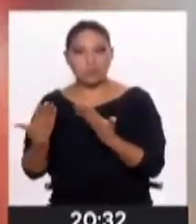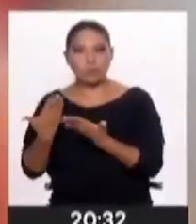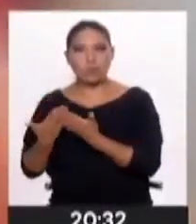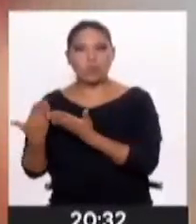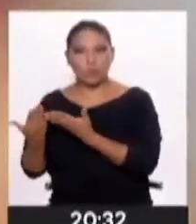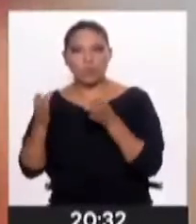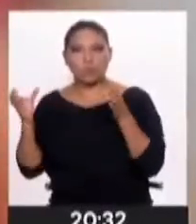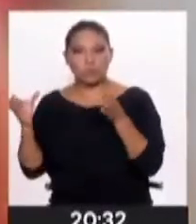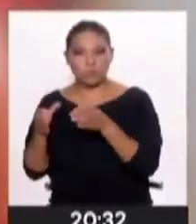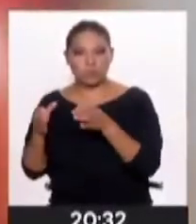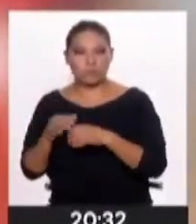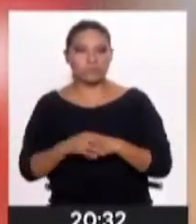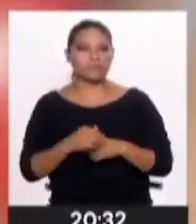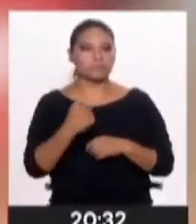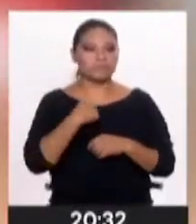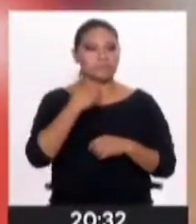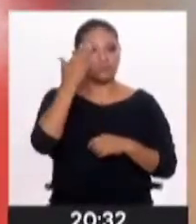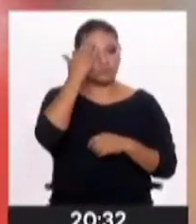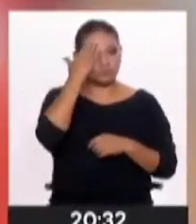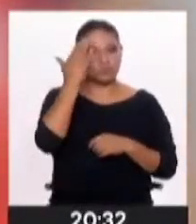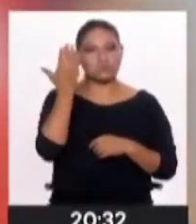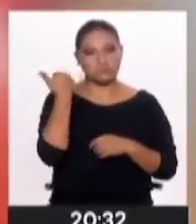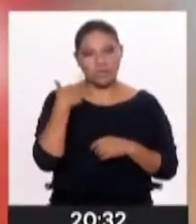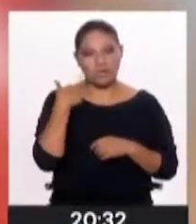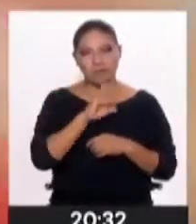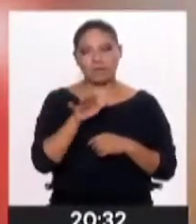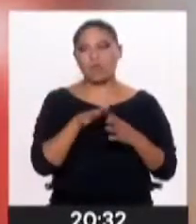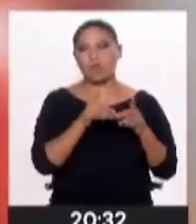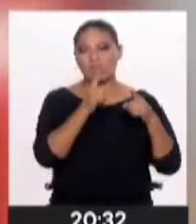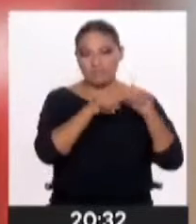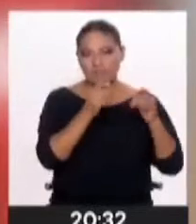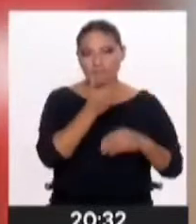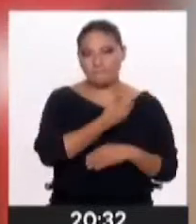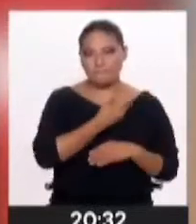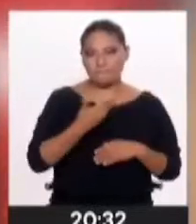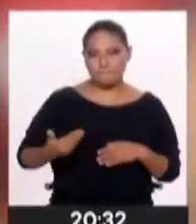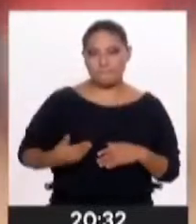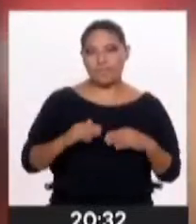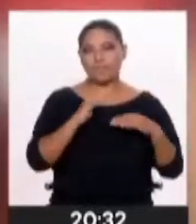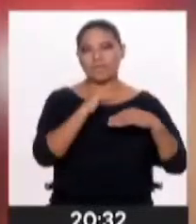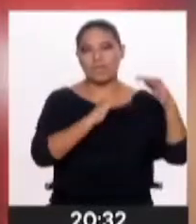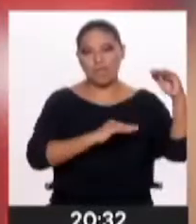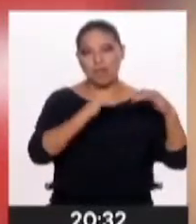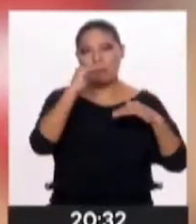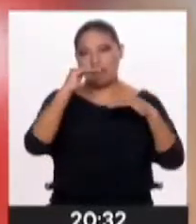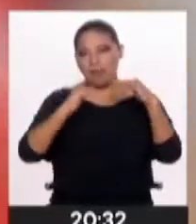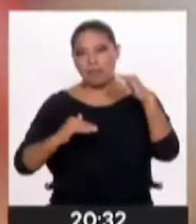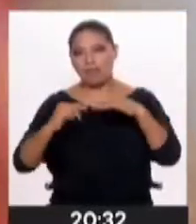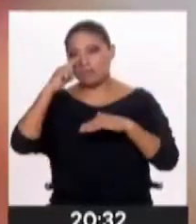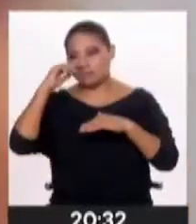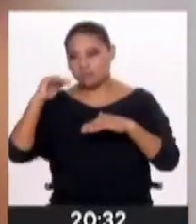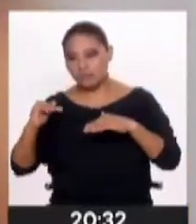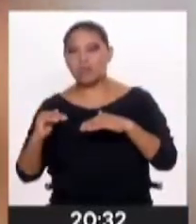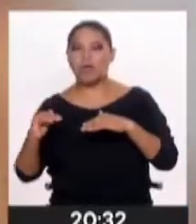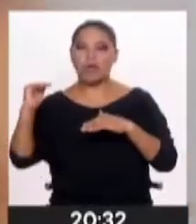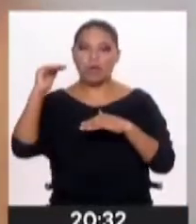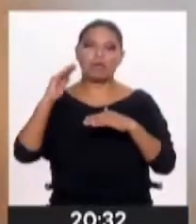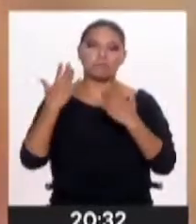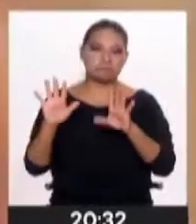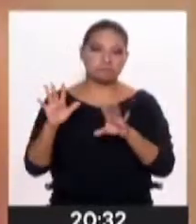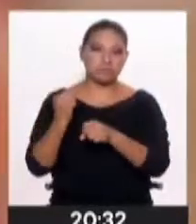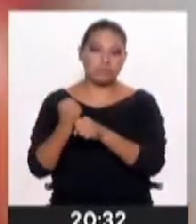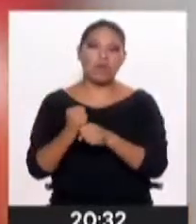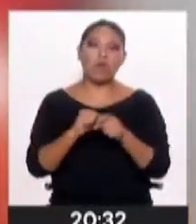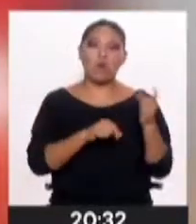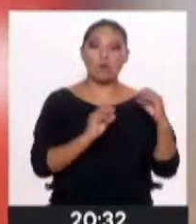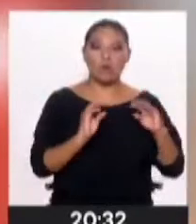la realidad que vive nuestro país. No todos están en la misma realidad ni en las mismas condiciones. Y entonces existen adolescentes que